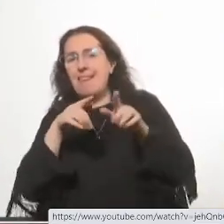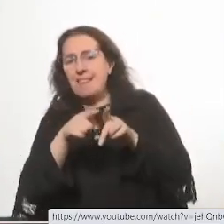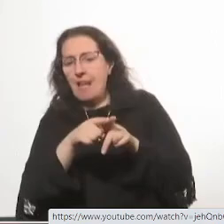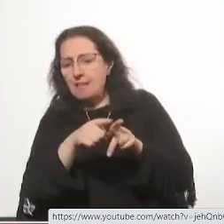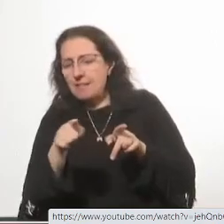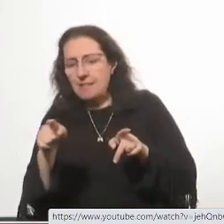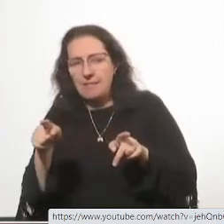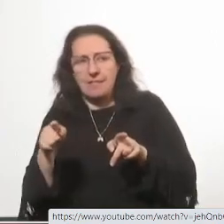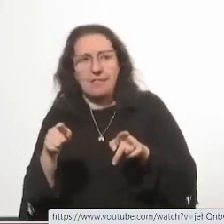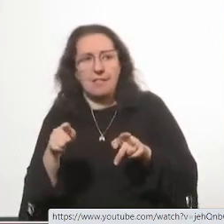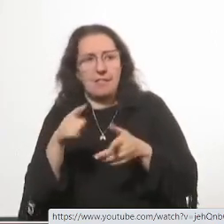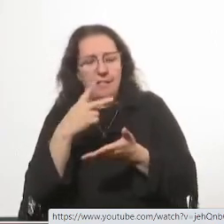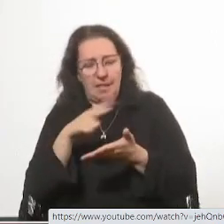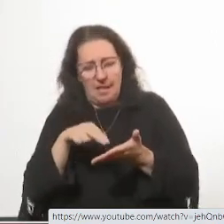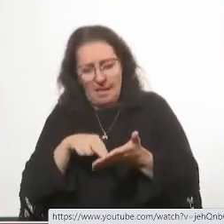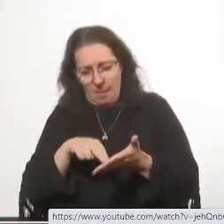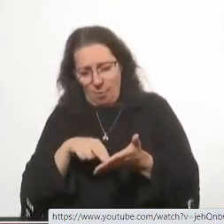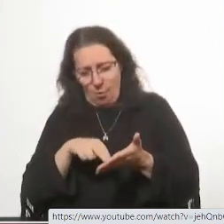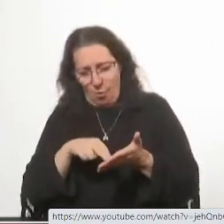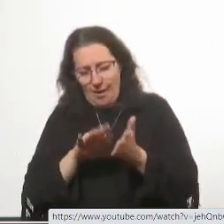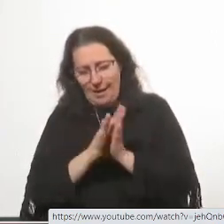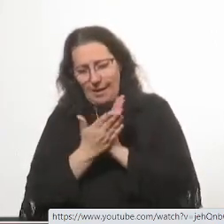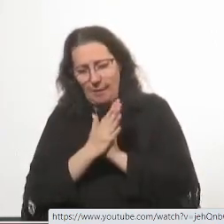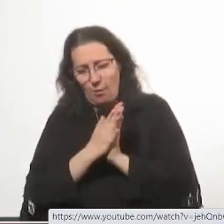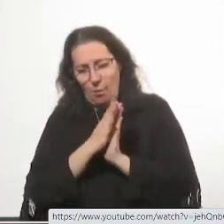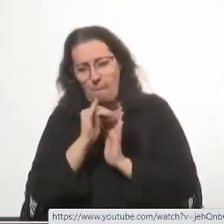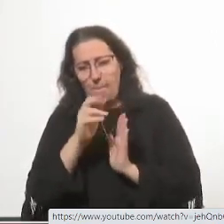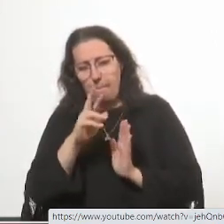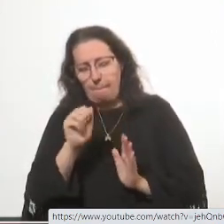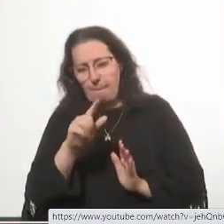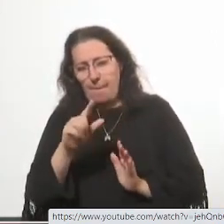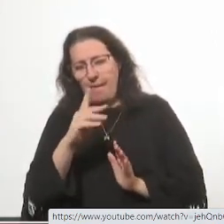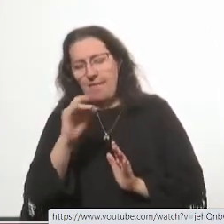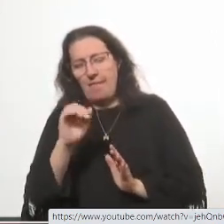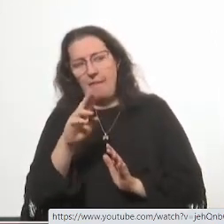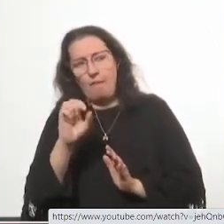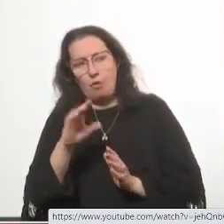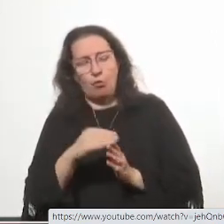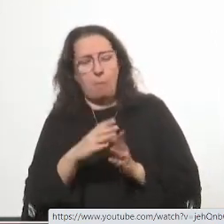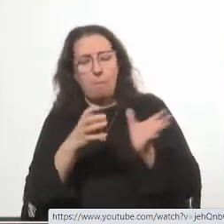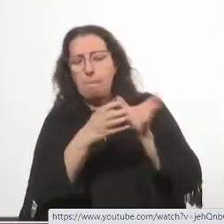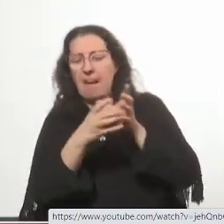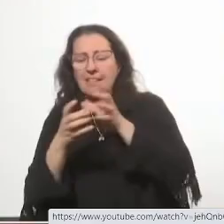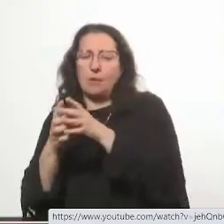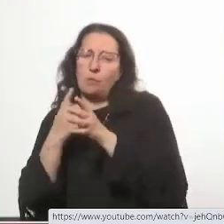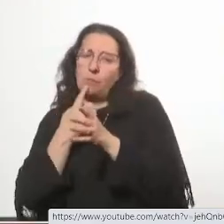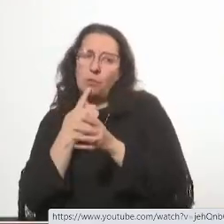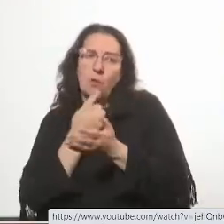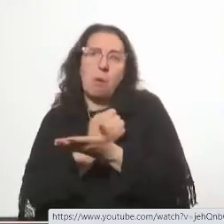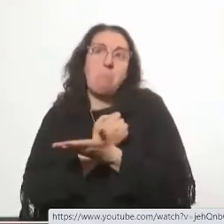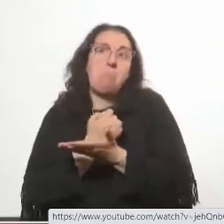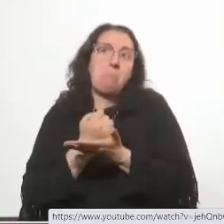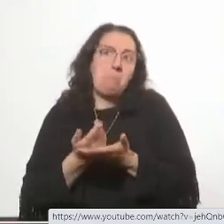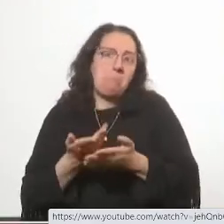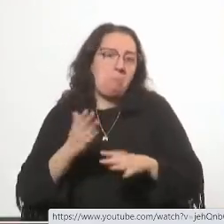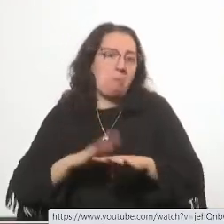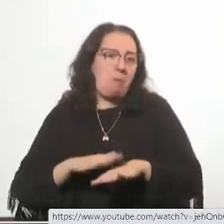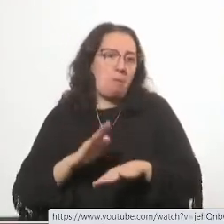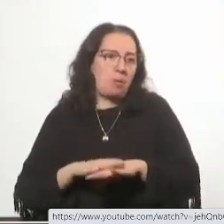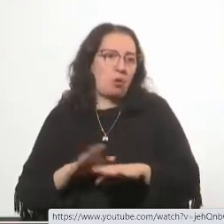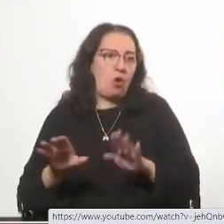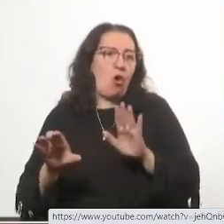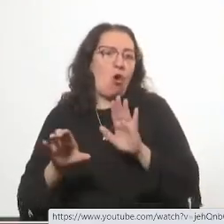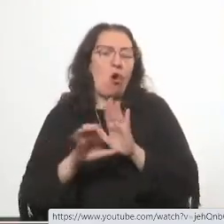pasados el libro de Pibel Devoto sobre los partidos políticos, hasta qué punto los constituyentes